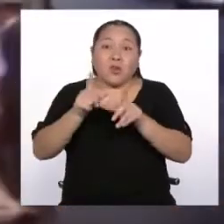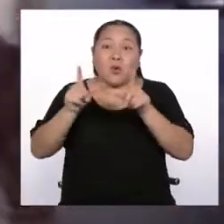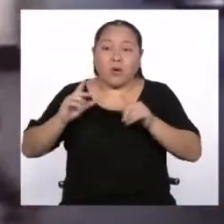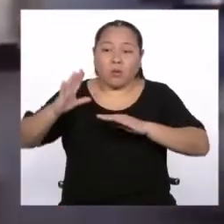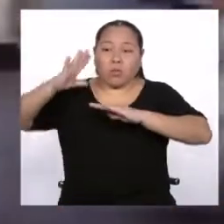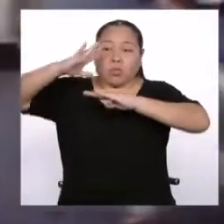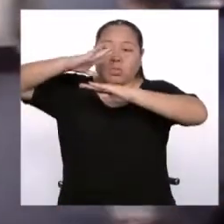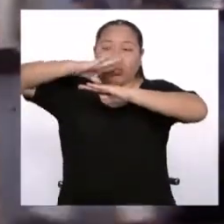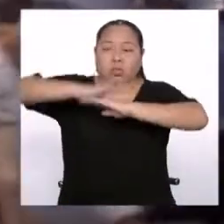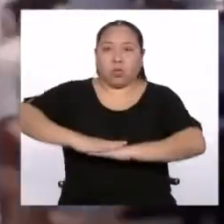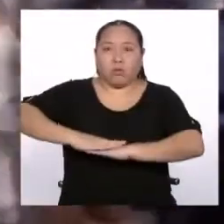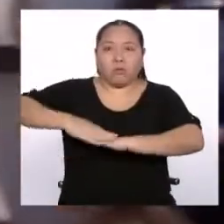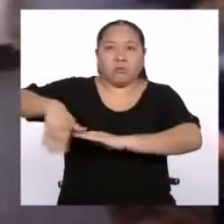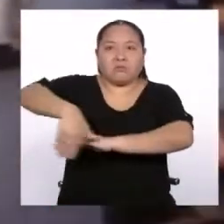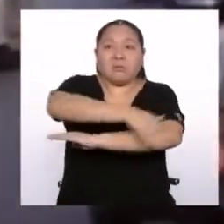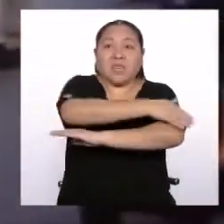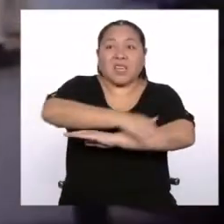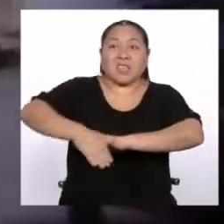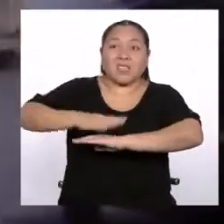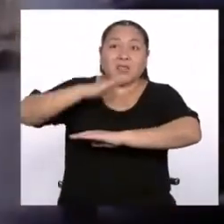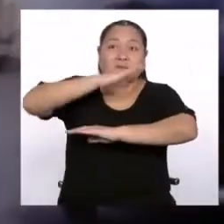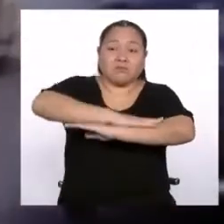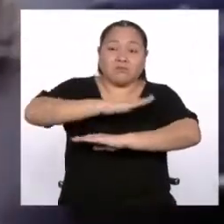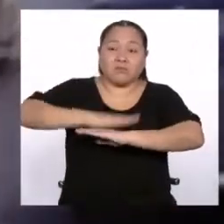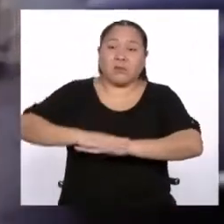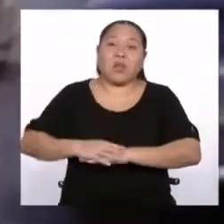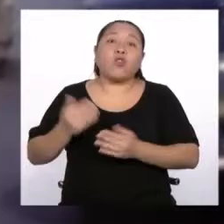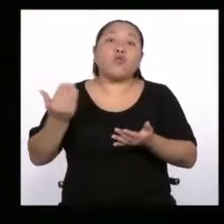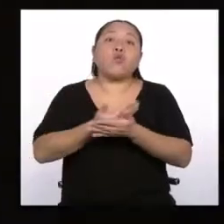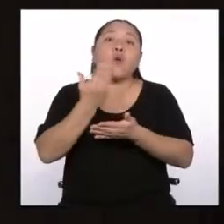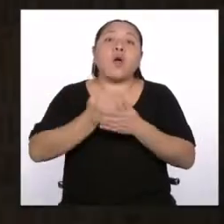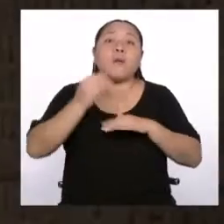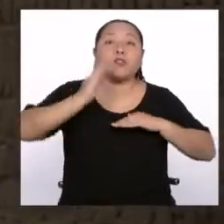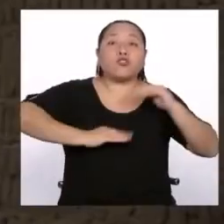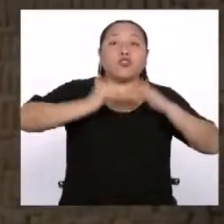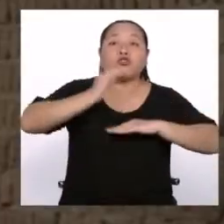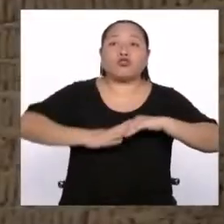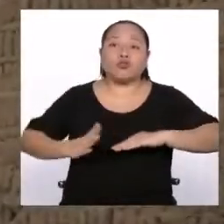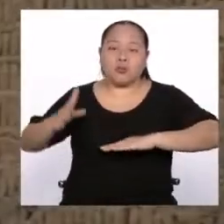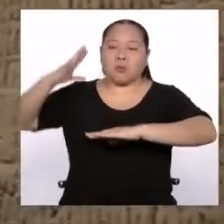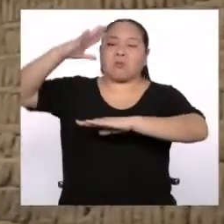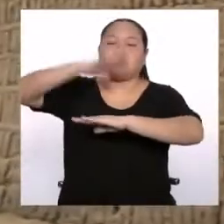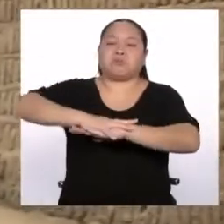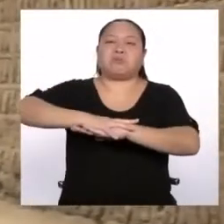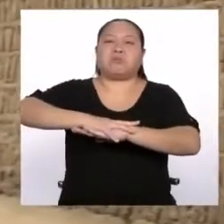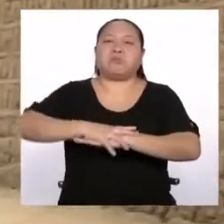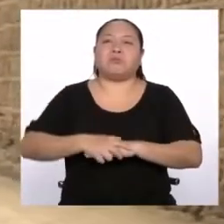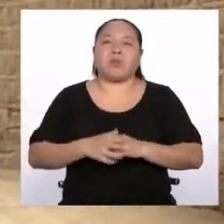por pistas, avenidas y modernas construcciones.